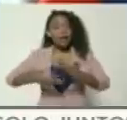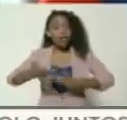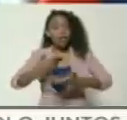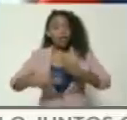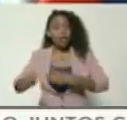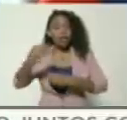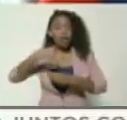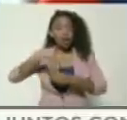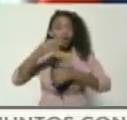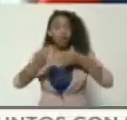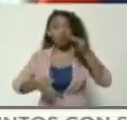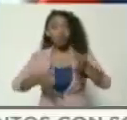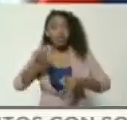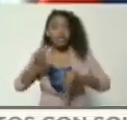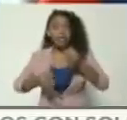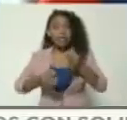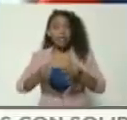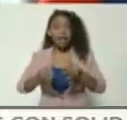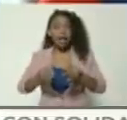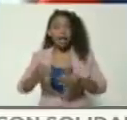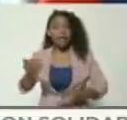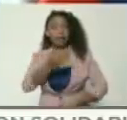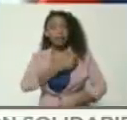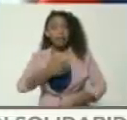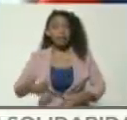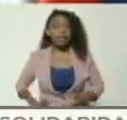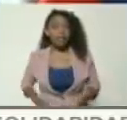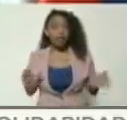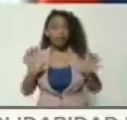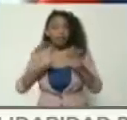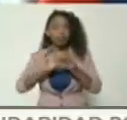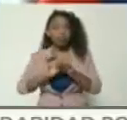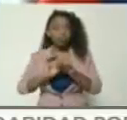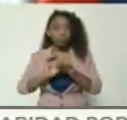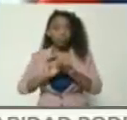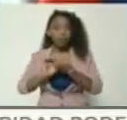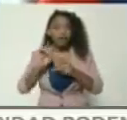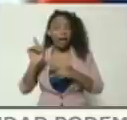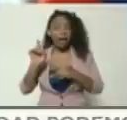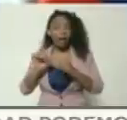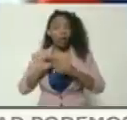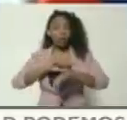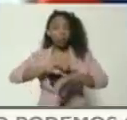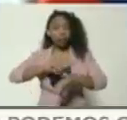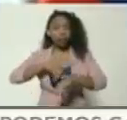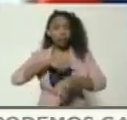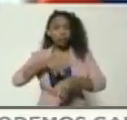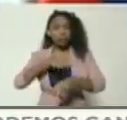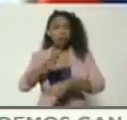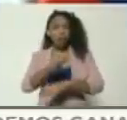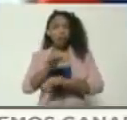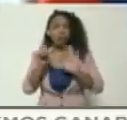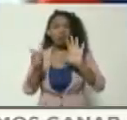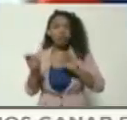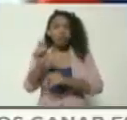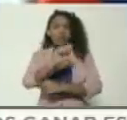Justicia y el Ejecutivo Nacional, tendrá una duración aproximada de